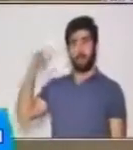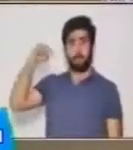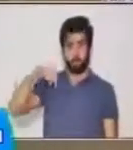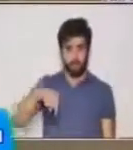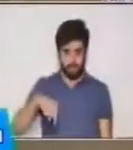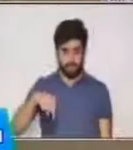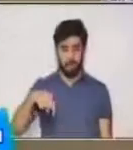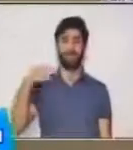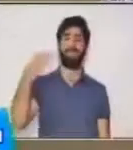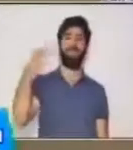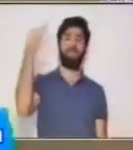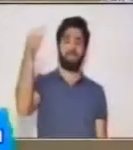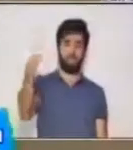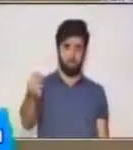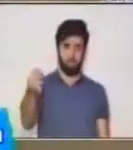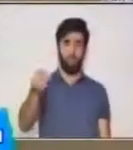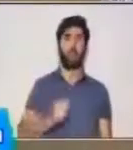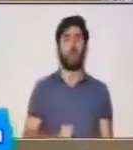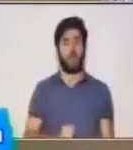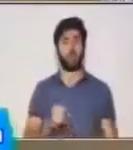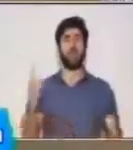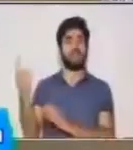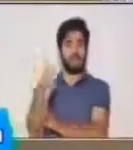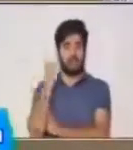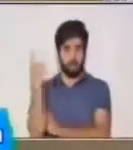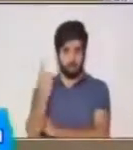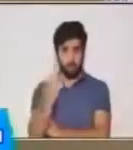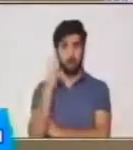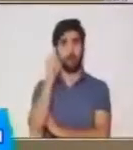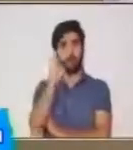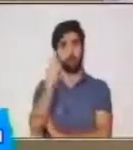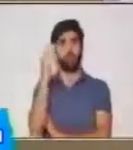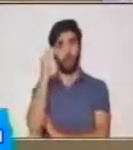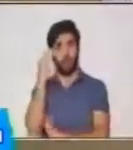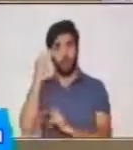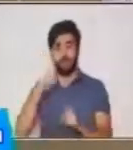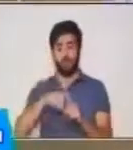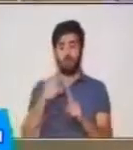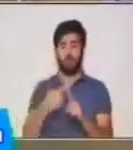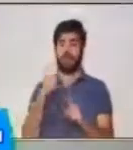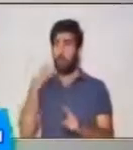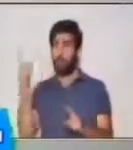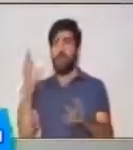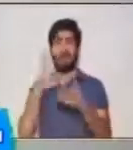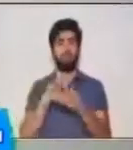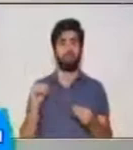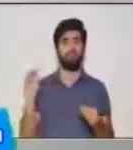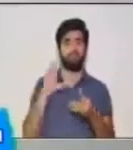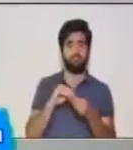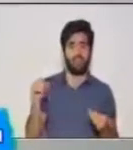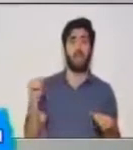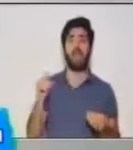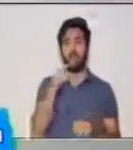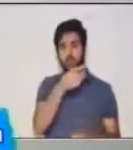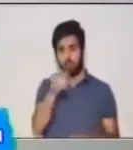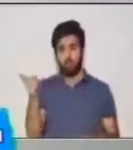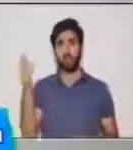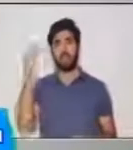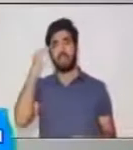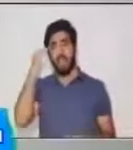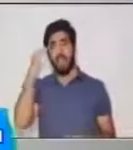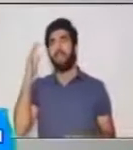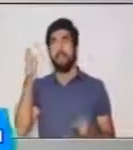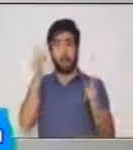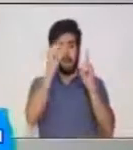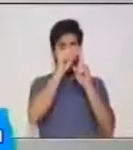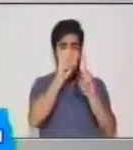y futuro. Entonces es importante que cuando escuchas tú una narración o un mensaje oral, te sitúes en las